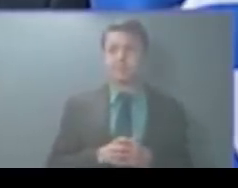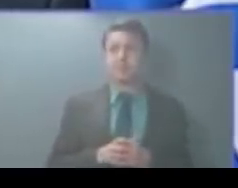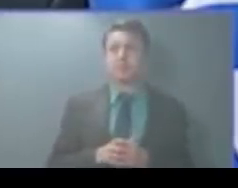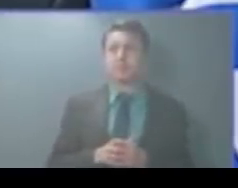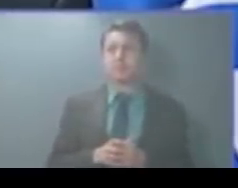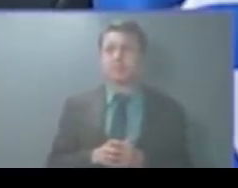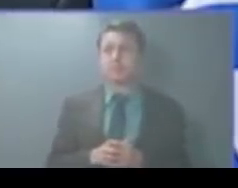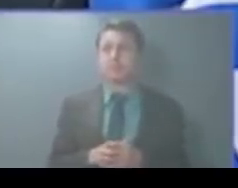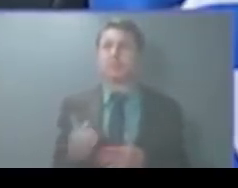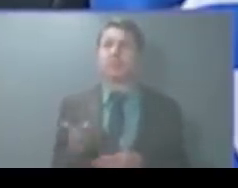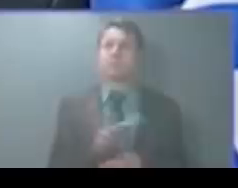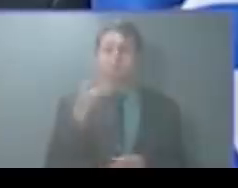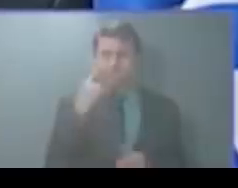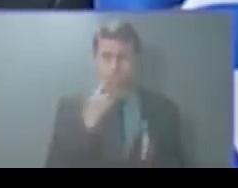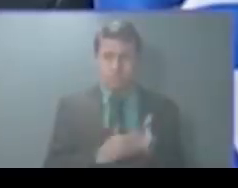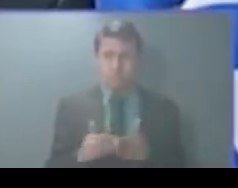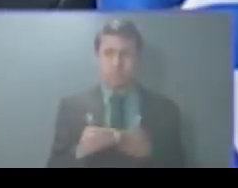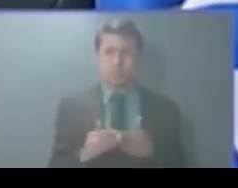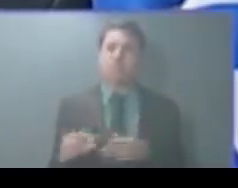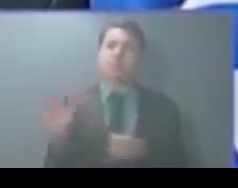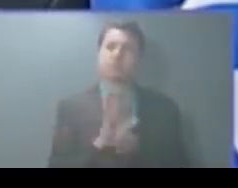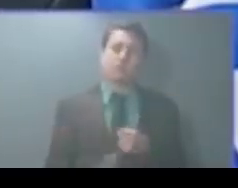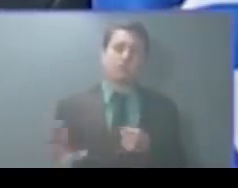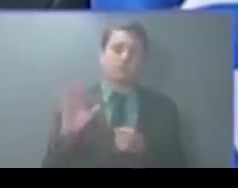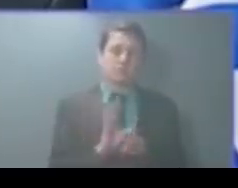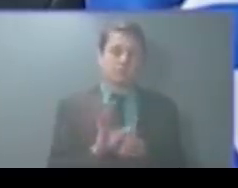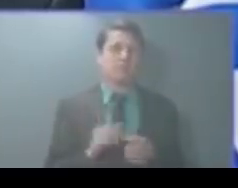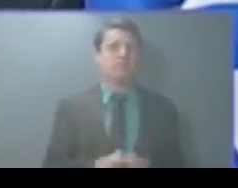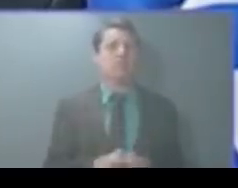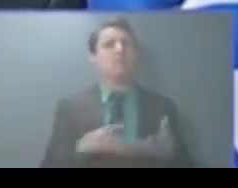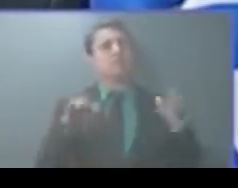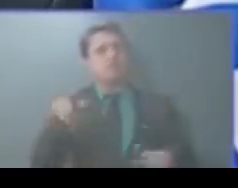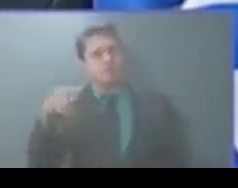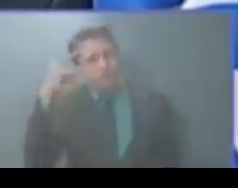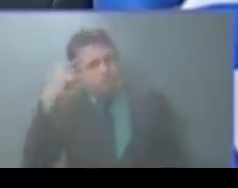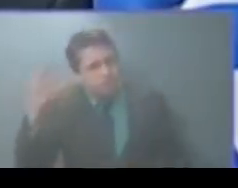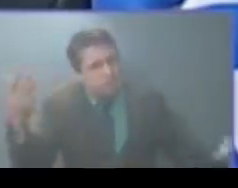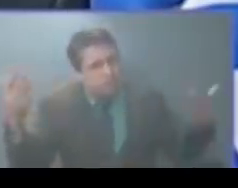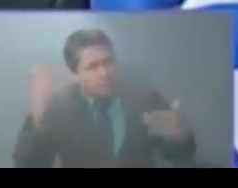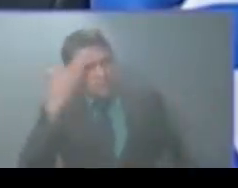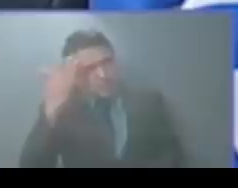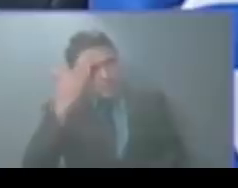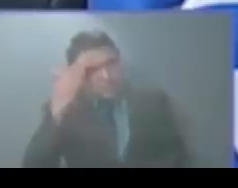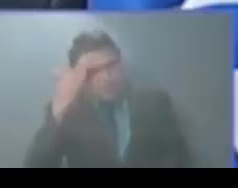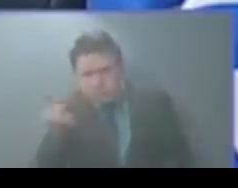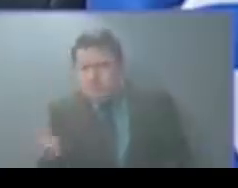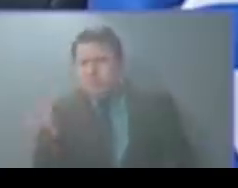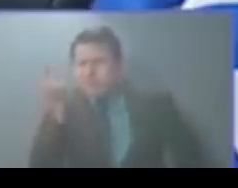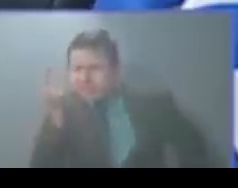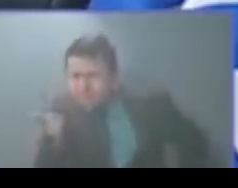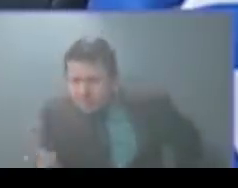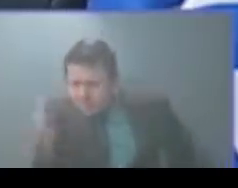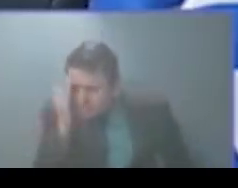a que si como ministro de la Defensa Nacional está consciente que no puede llevar a la Fuerza Armada